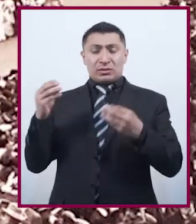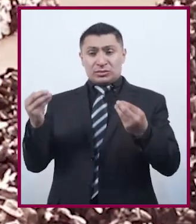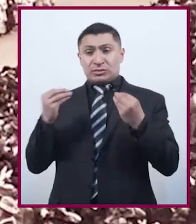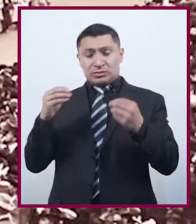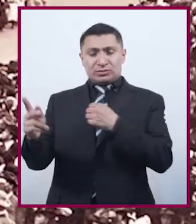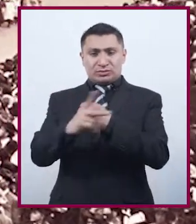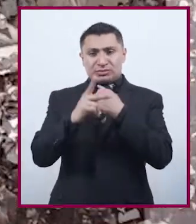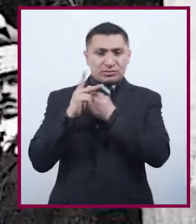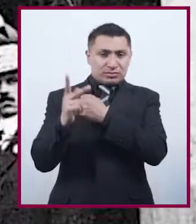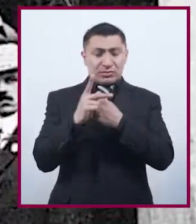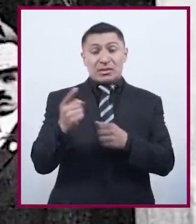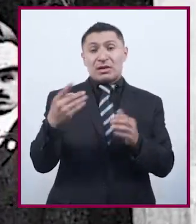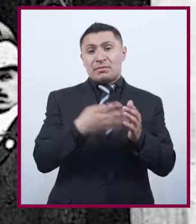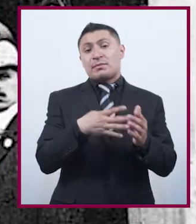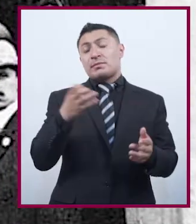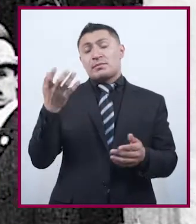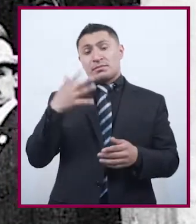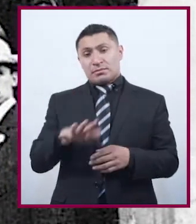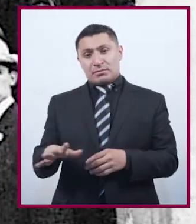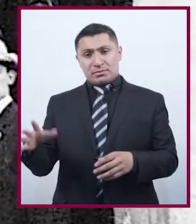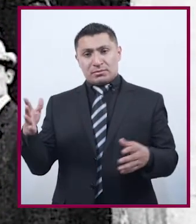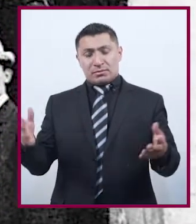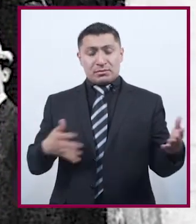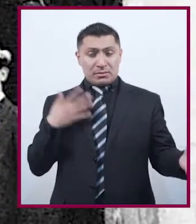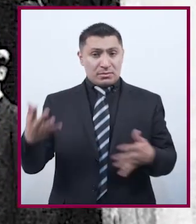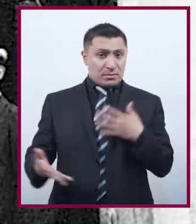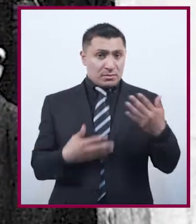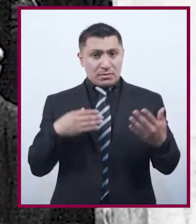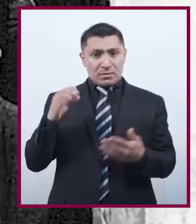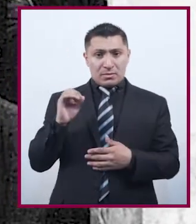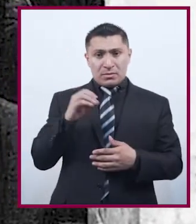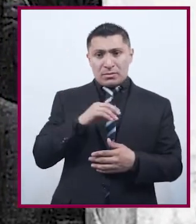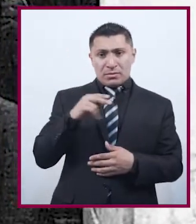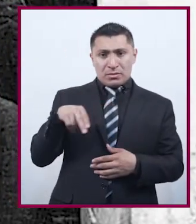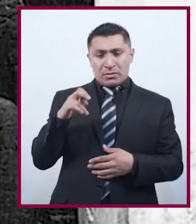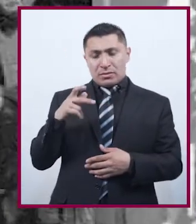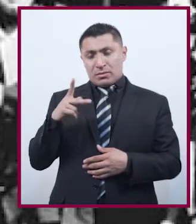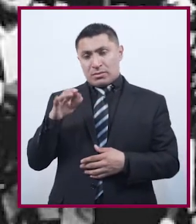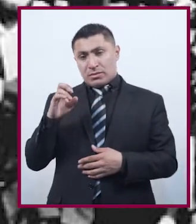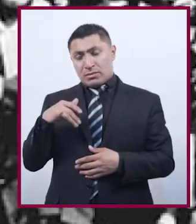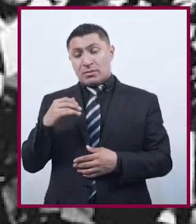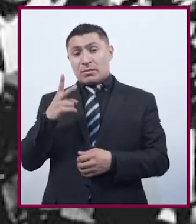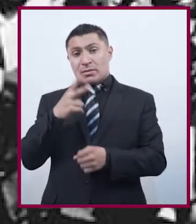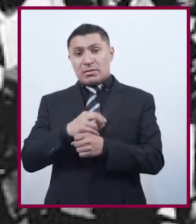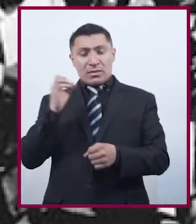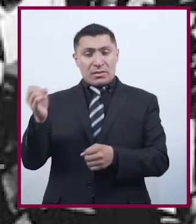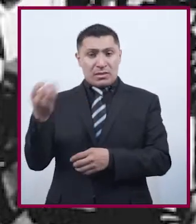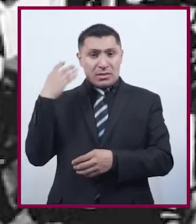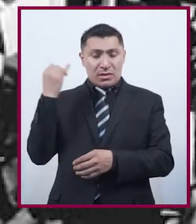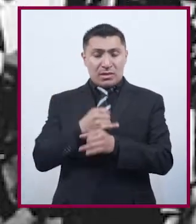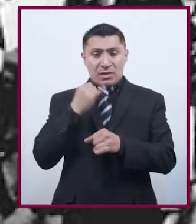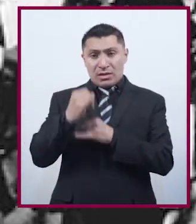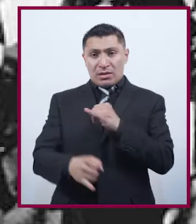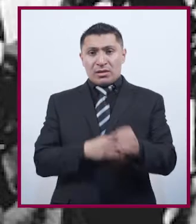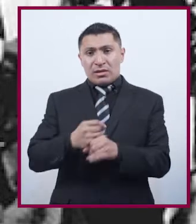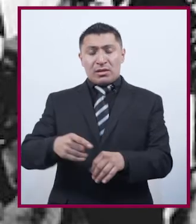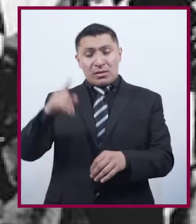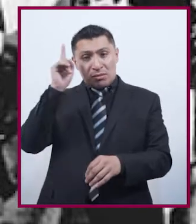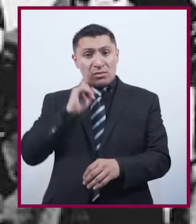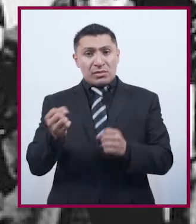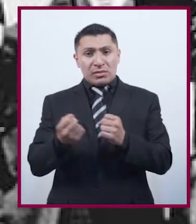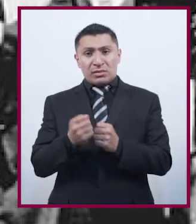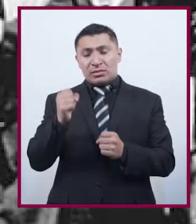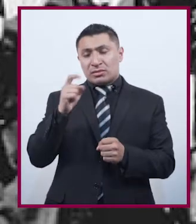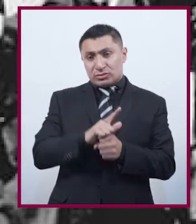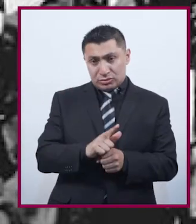varios países. De hecho, en 1910 se celebra en Copenhague la Segunda Conferencia Internacional